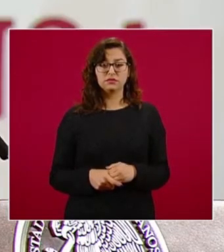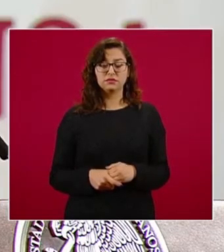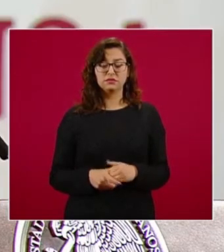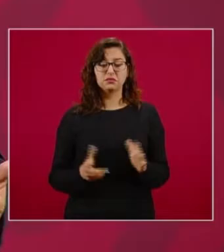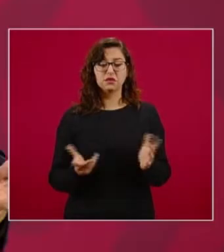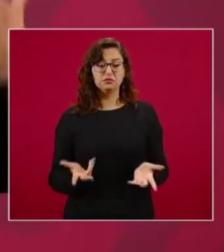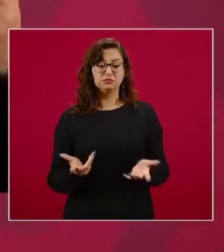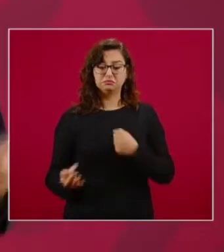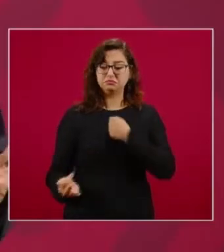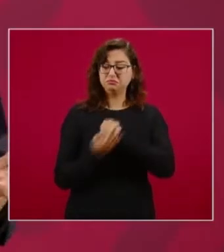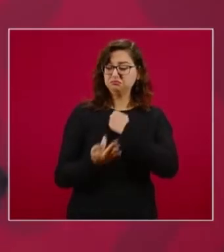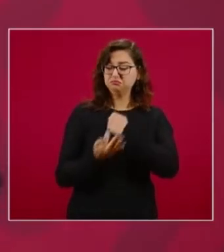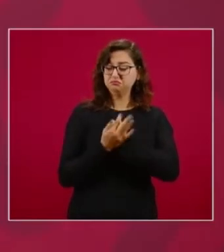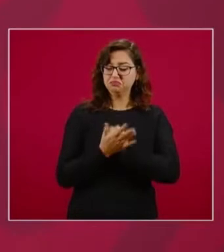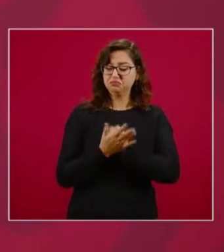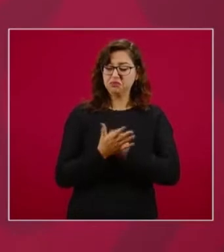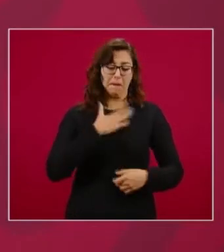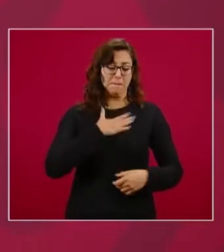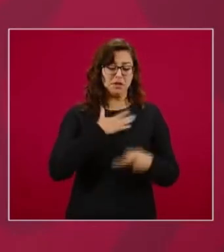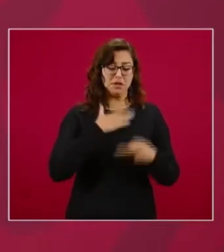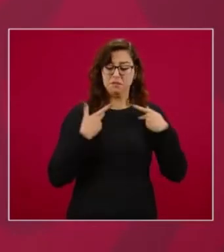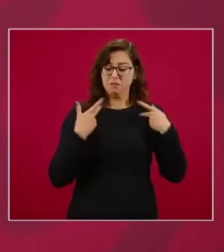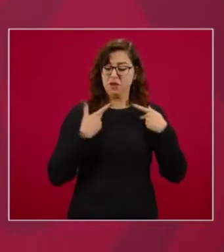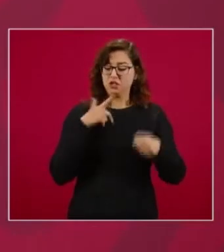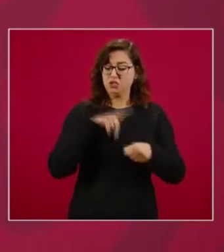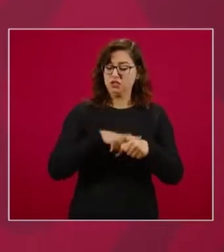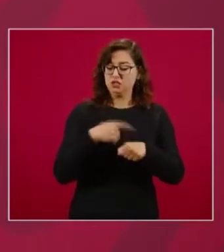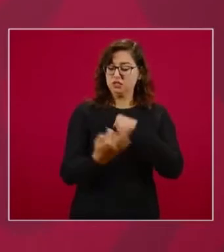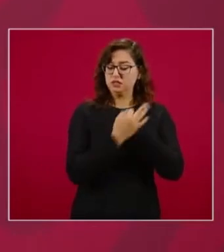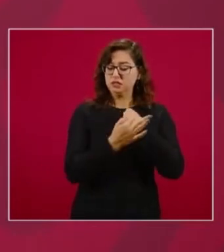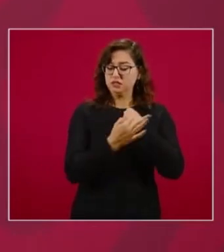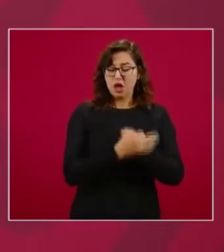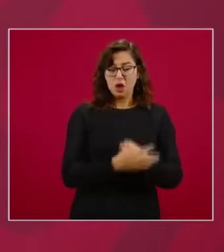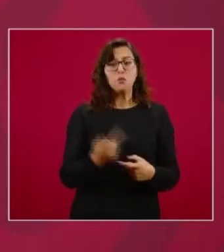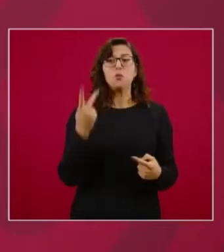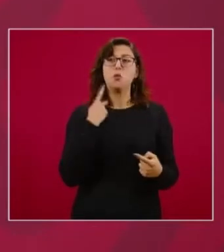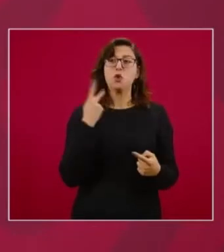político, porque desean